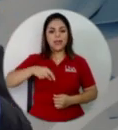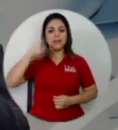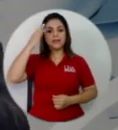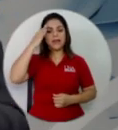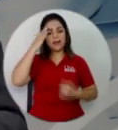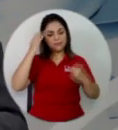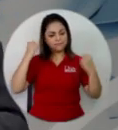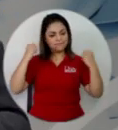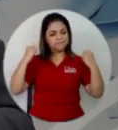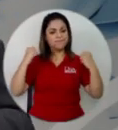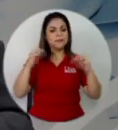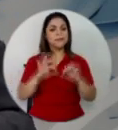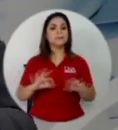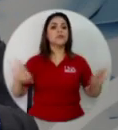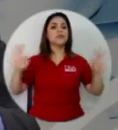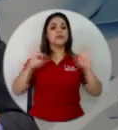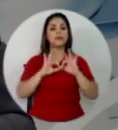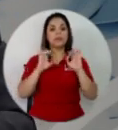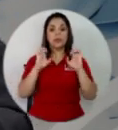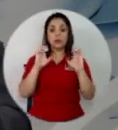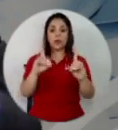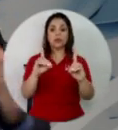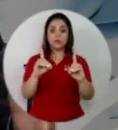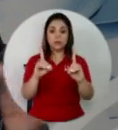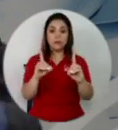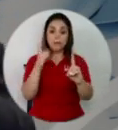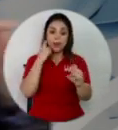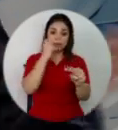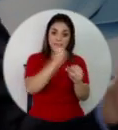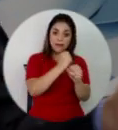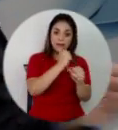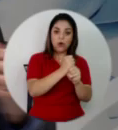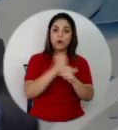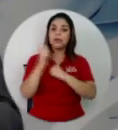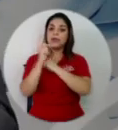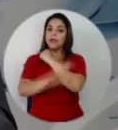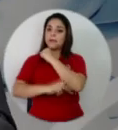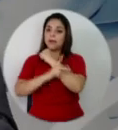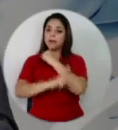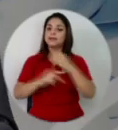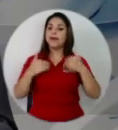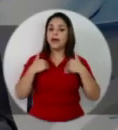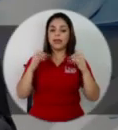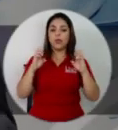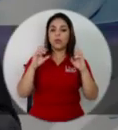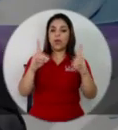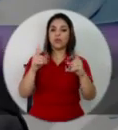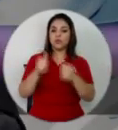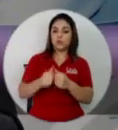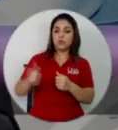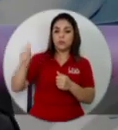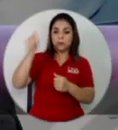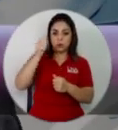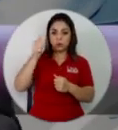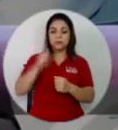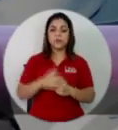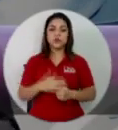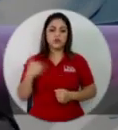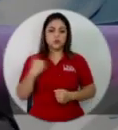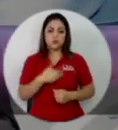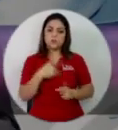la educación y también del papel crucial que para la educación y que para el país tiene la educación superior.